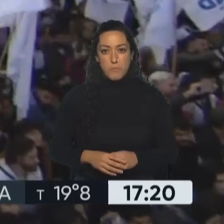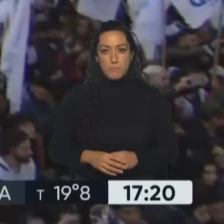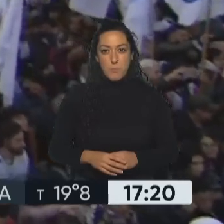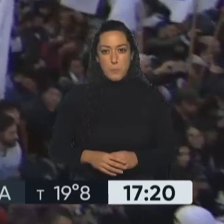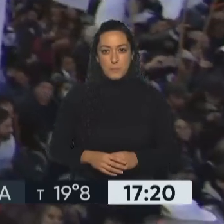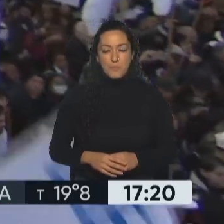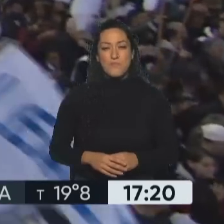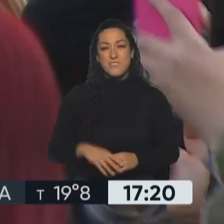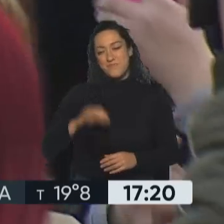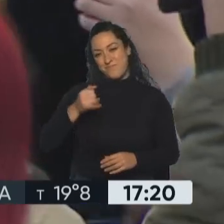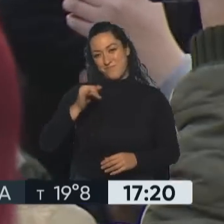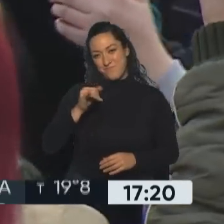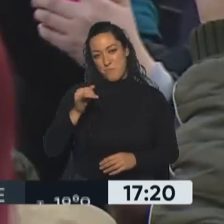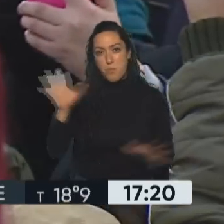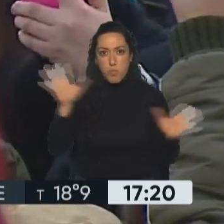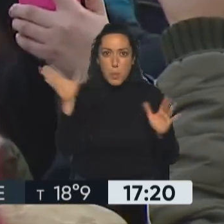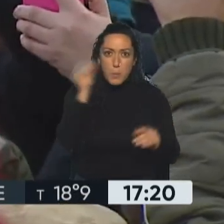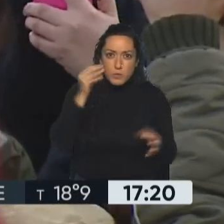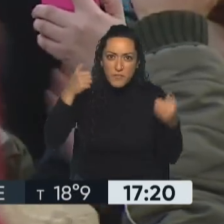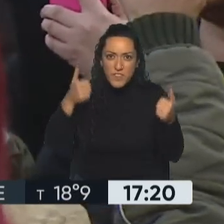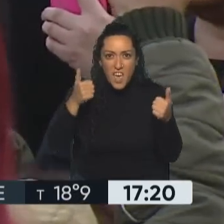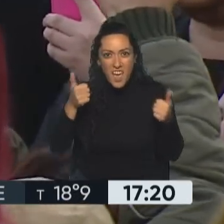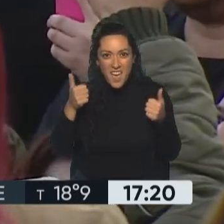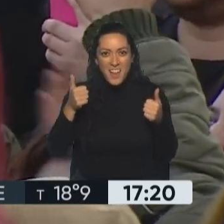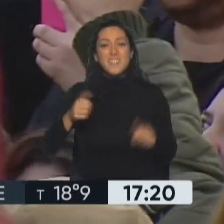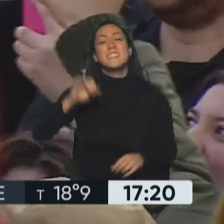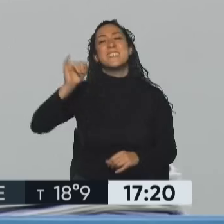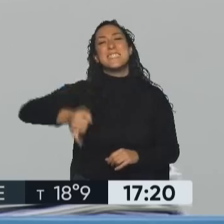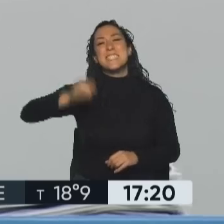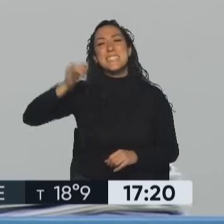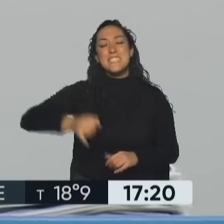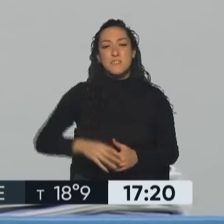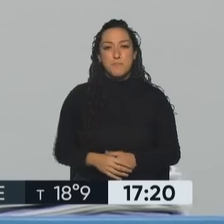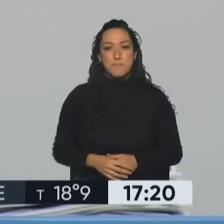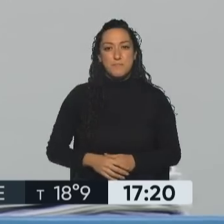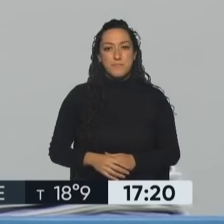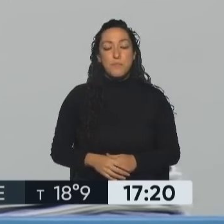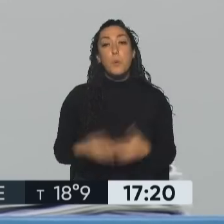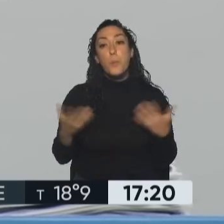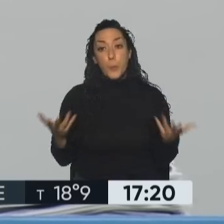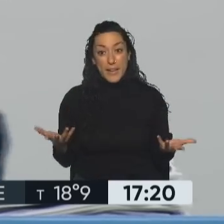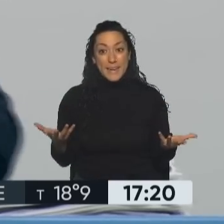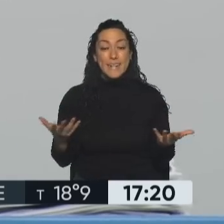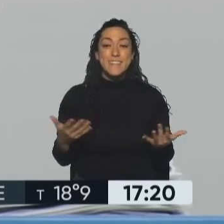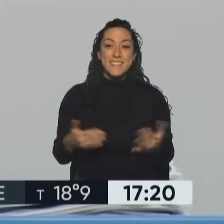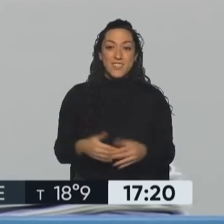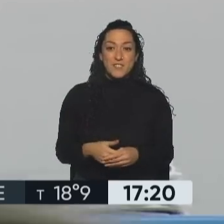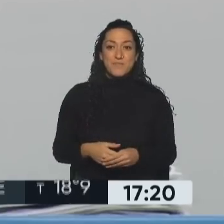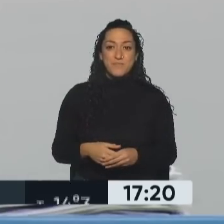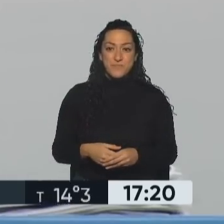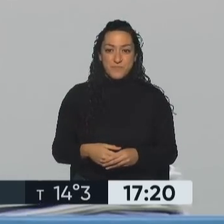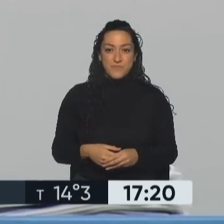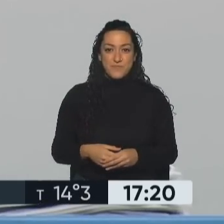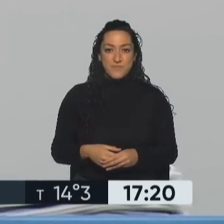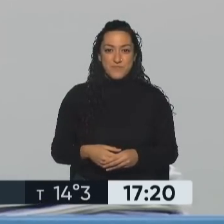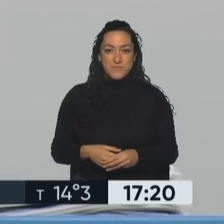Sí, claro. Hola, ¿se escucha bien en todos lados? Bien. Bueno.